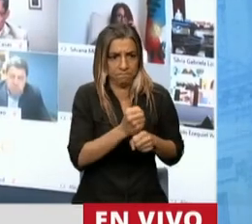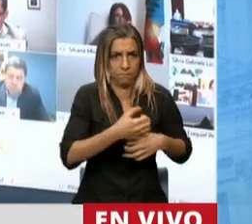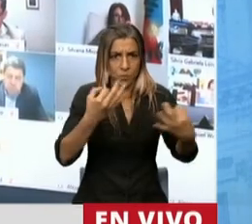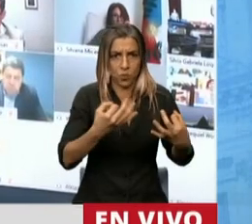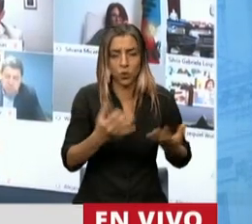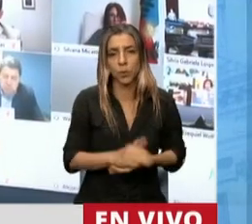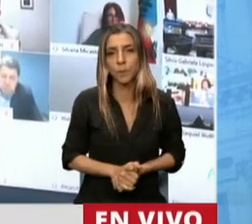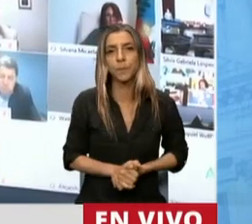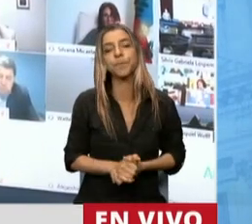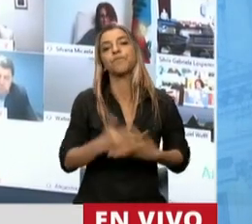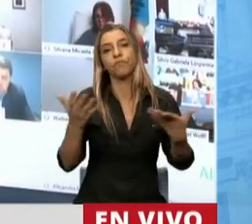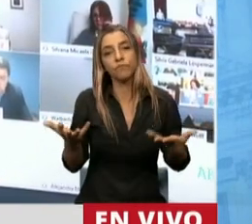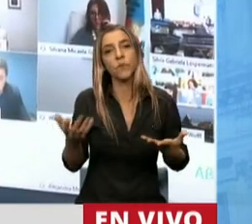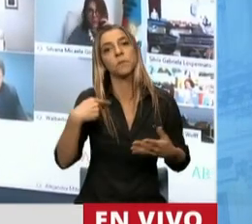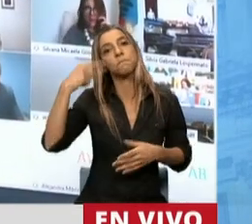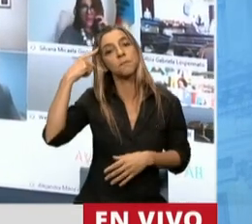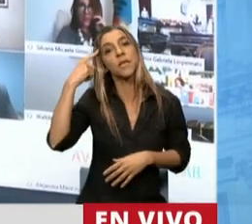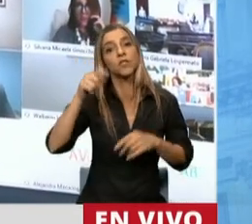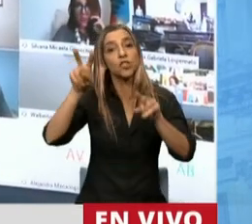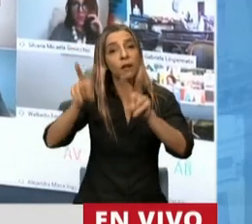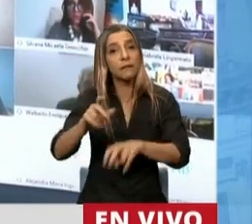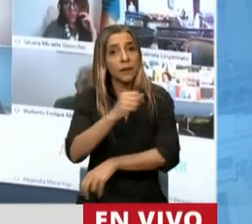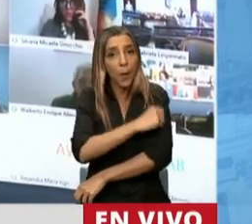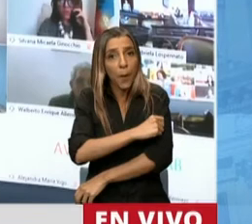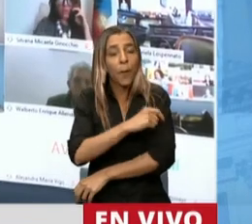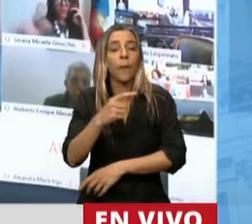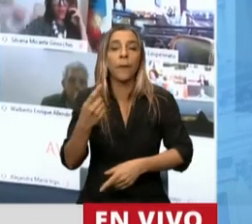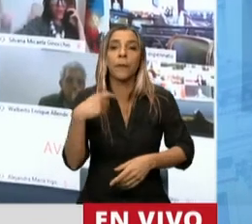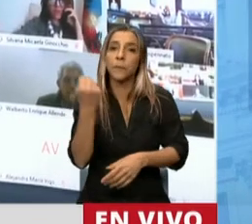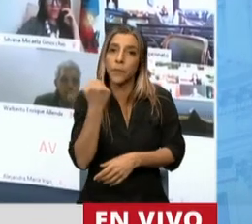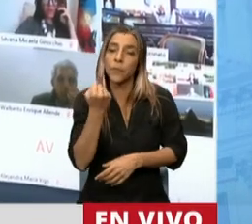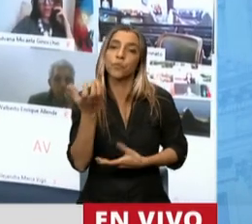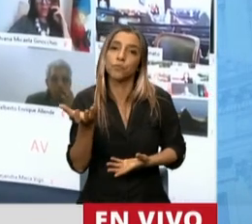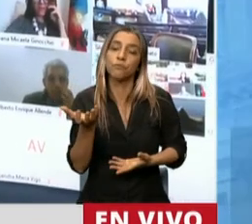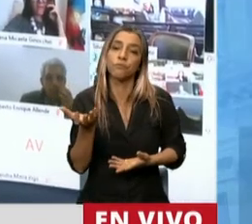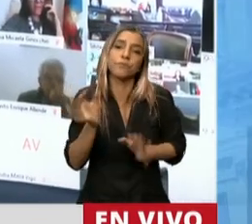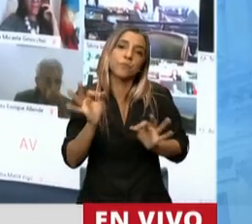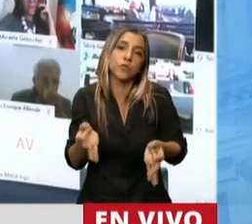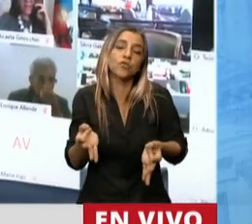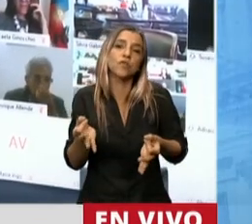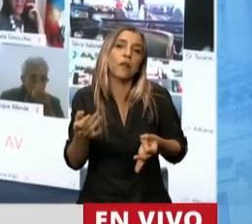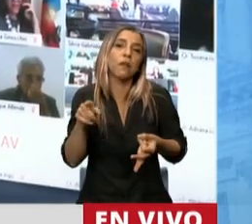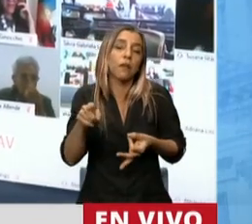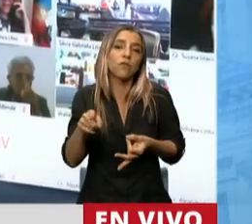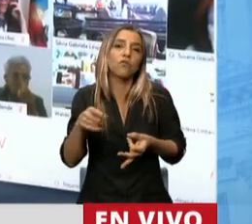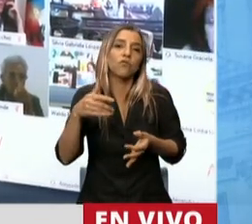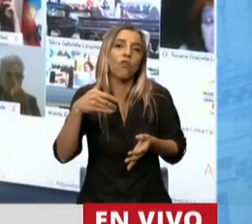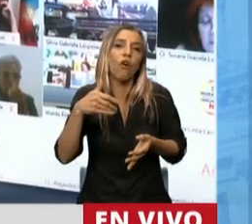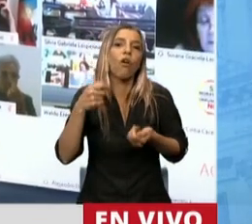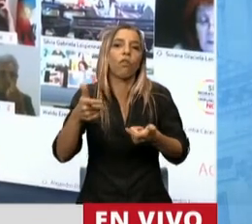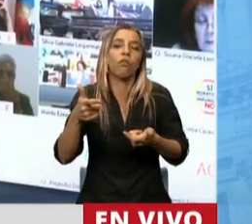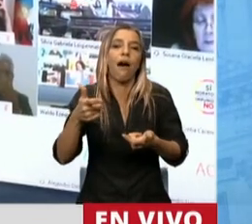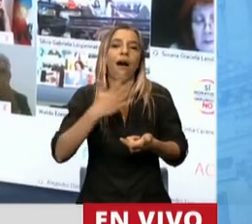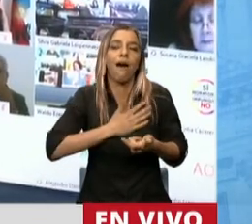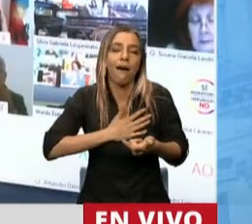Así que la llegada de la vacuna, sin dudas, va a generar tranquilidad. Sin duda